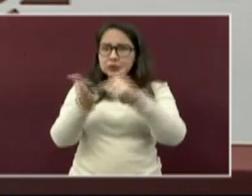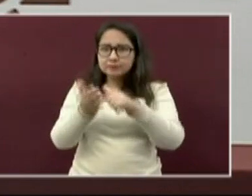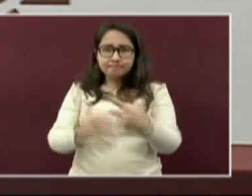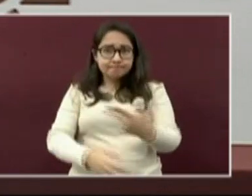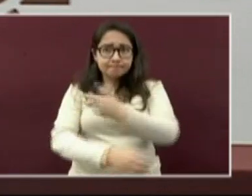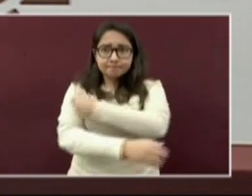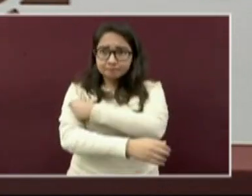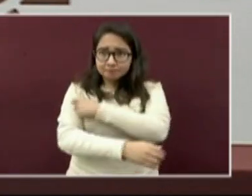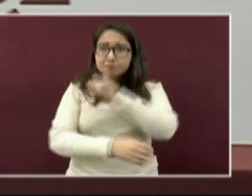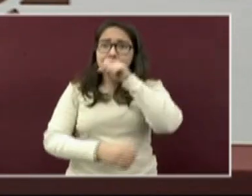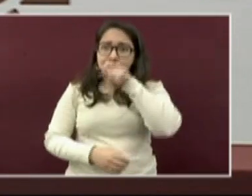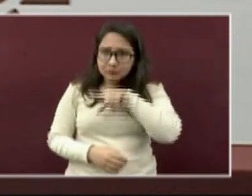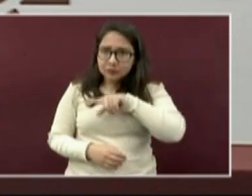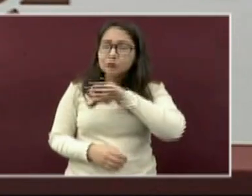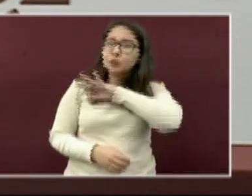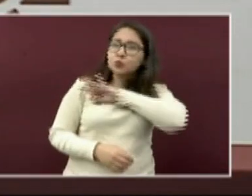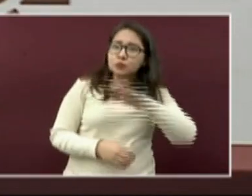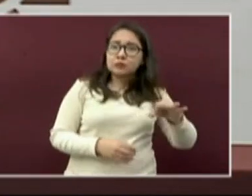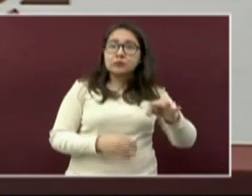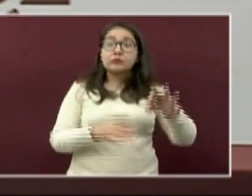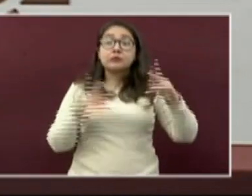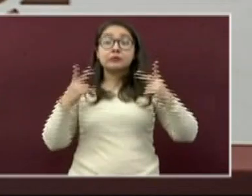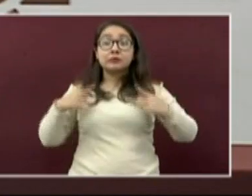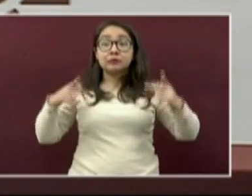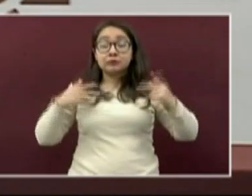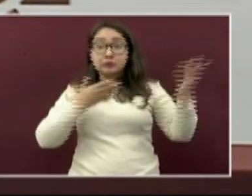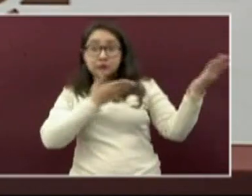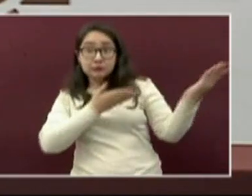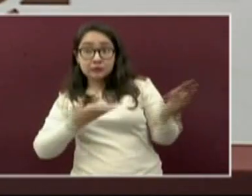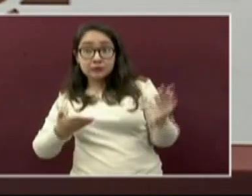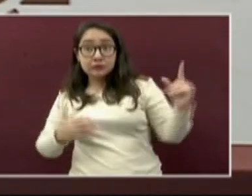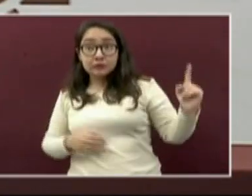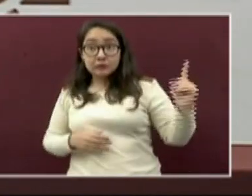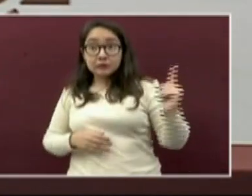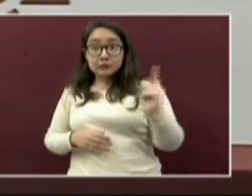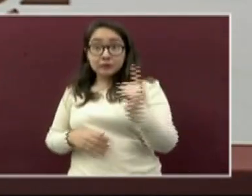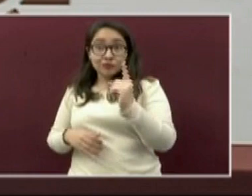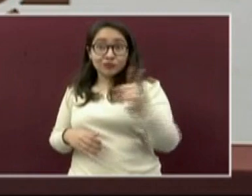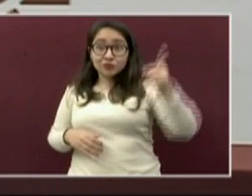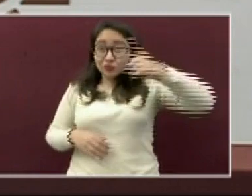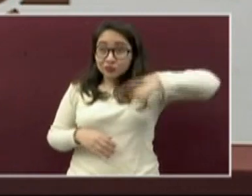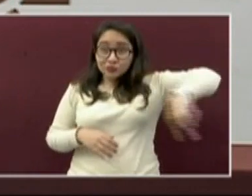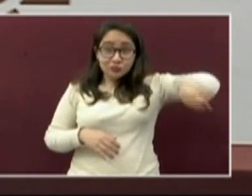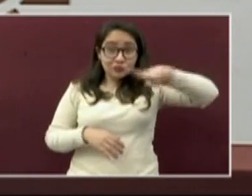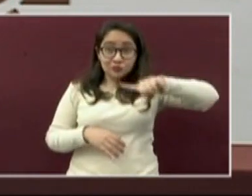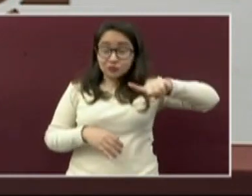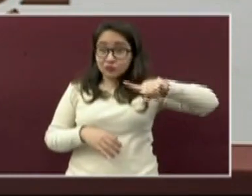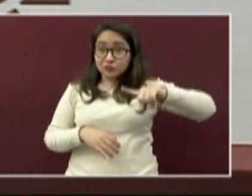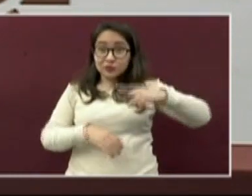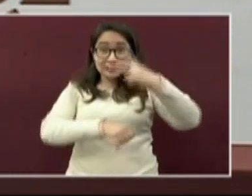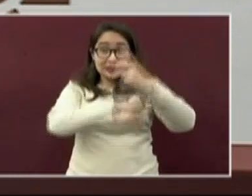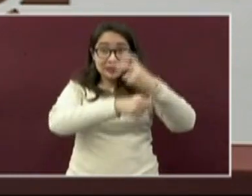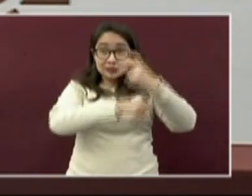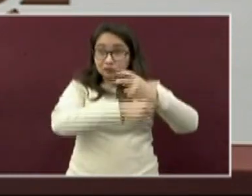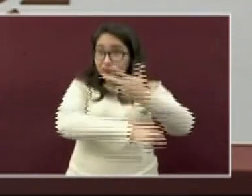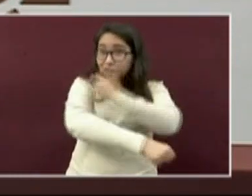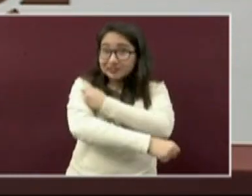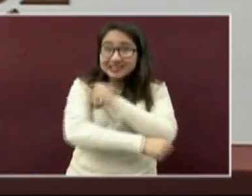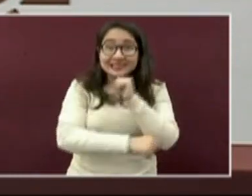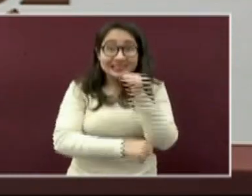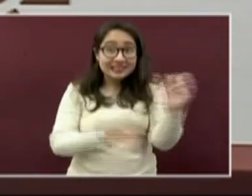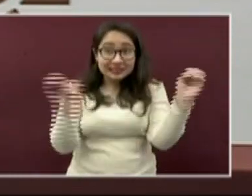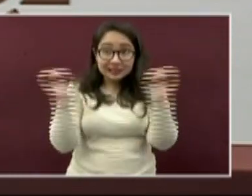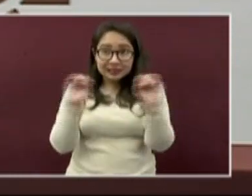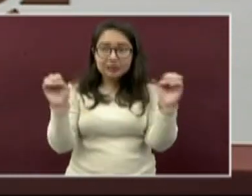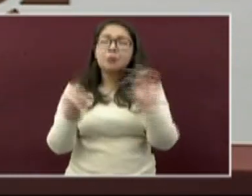pueden atender a quienes no hayan ido el día que les tocaba su segunda dosis